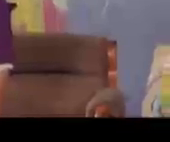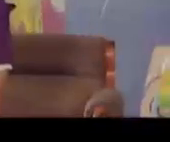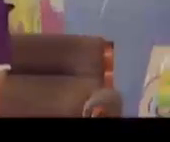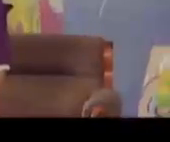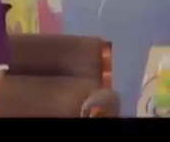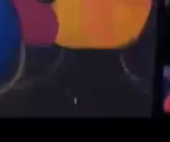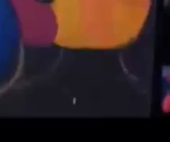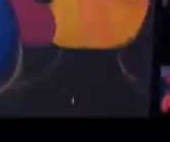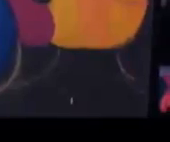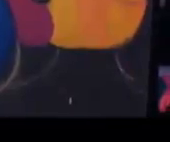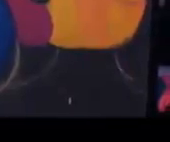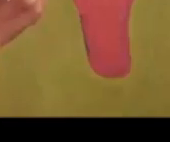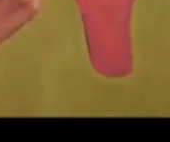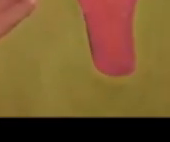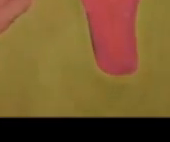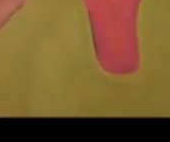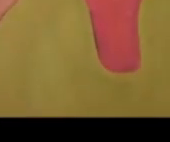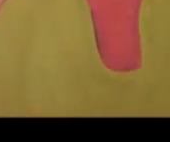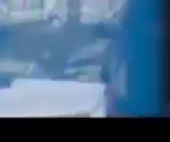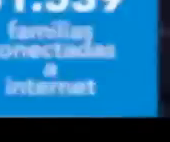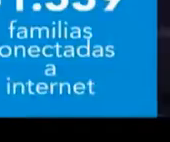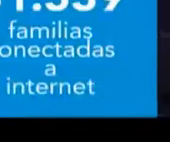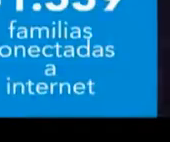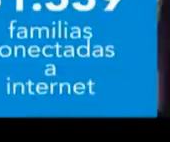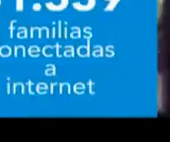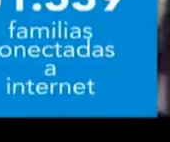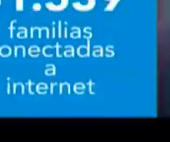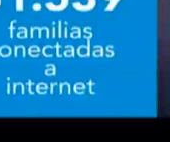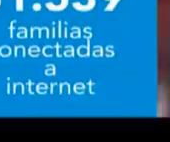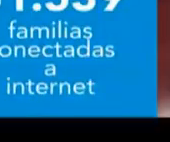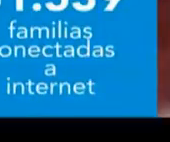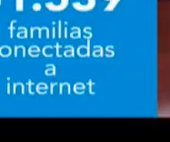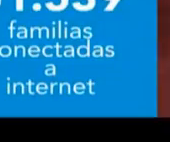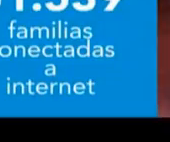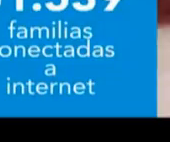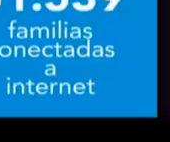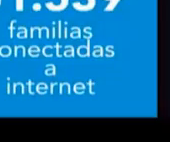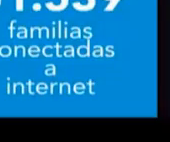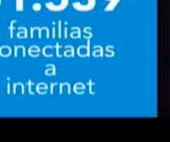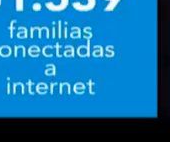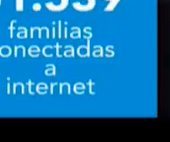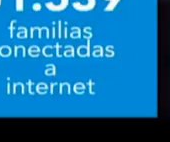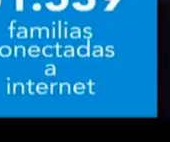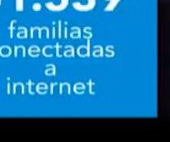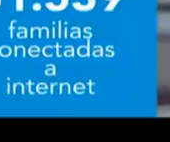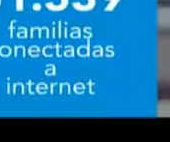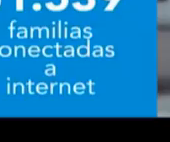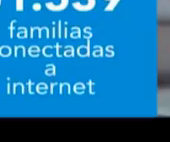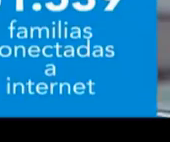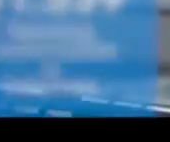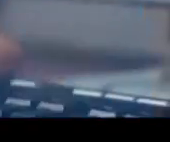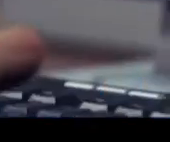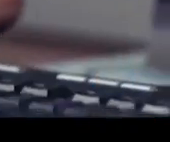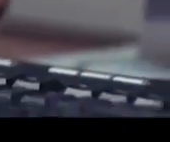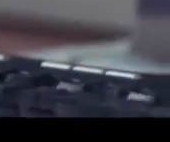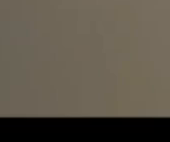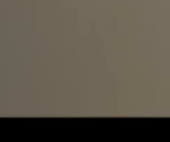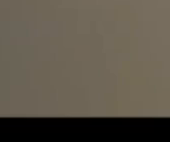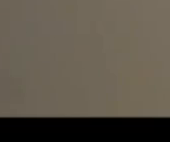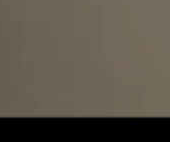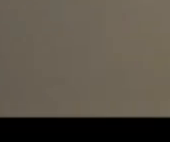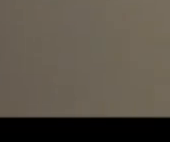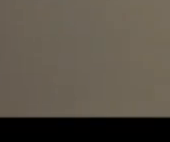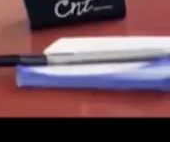arte urbano. Nosotros hemos promocionado a los artistas locales. Se ha hecho más rápido y a la recuperación de la información gracias al uso del internet. En esto, enviar y